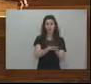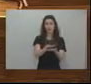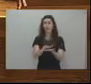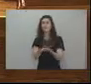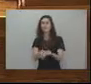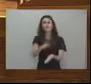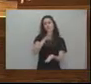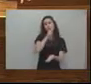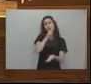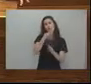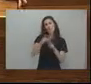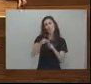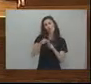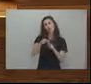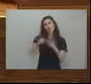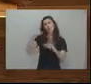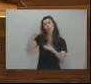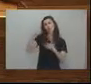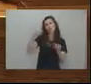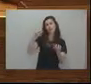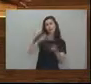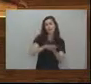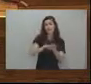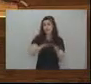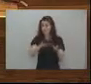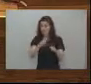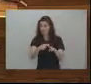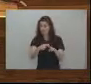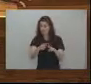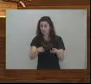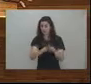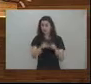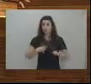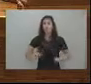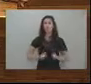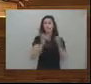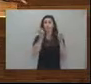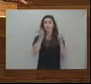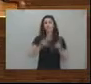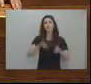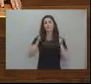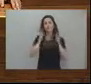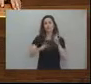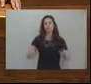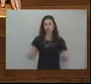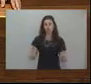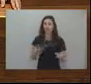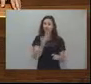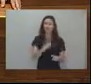era política, de cosas que se hacían en vieja y nueva política. Hoy todos son nueva política, igual que todos aceptan rescate ciudadano, nos parece